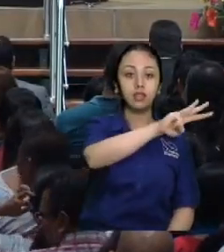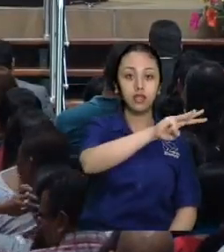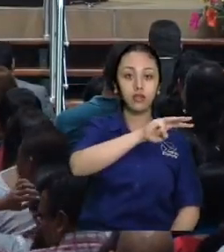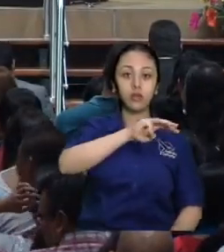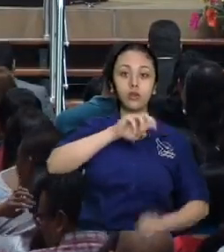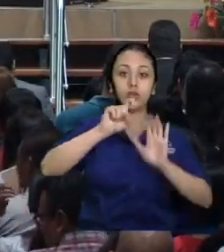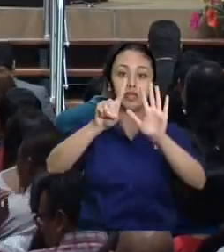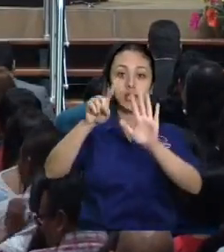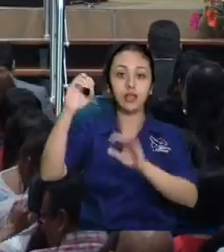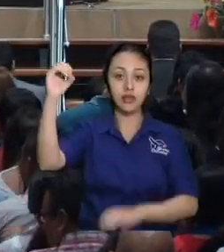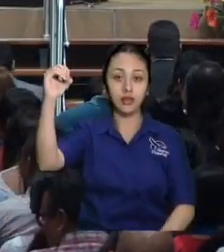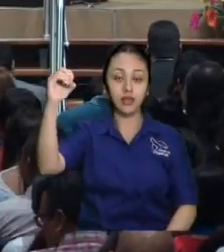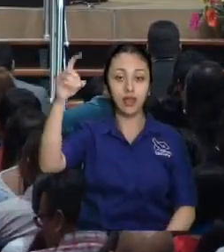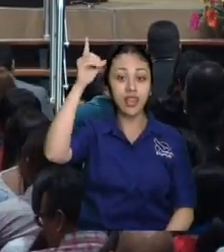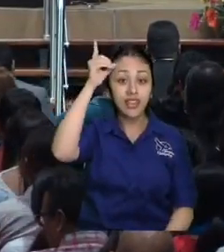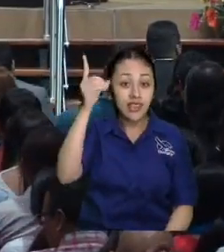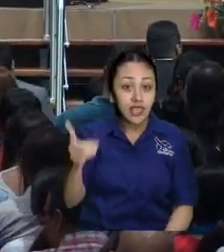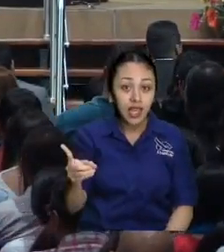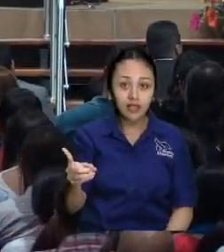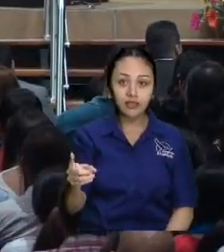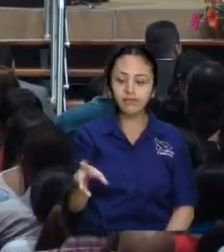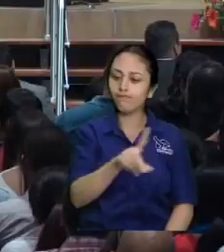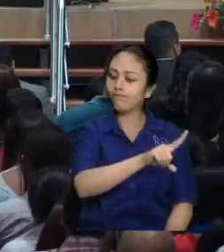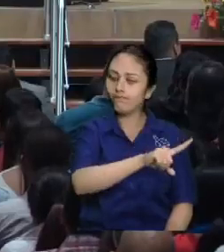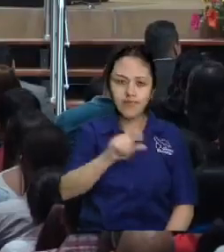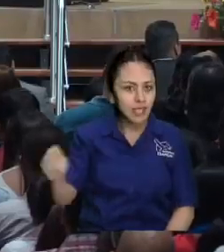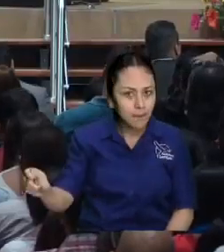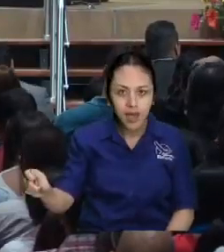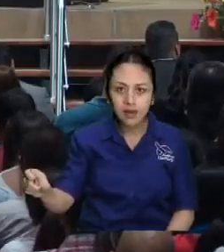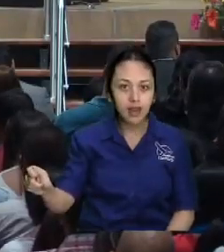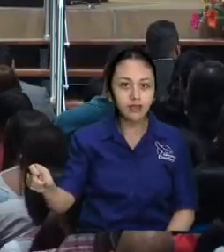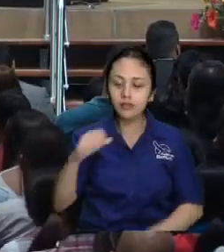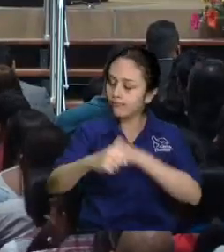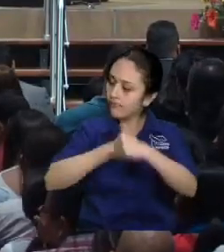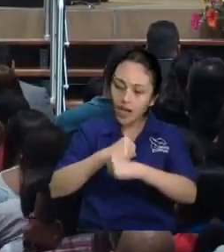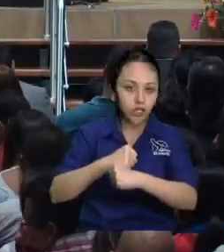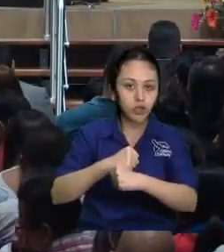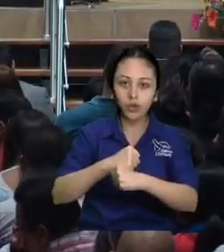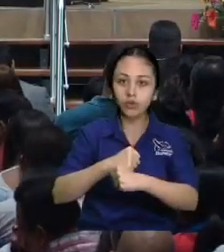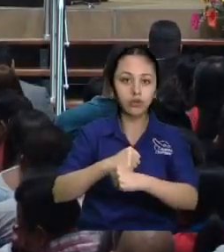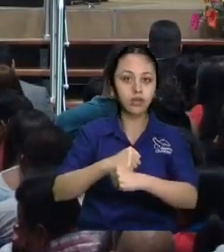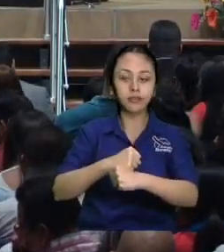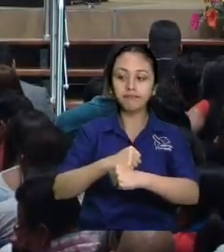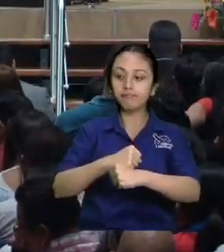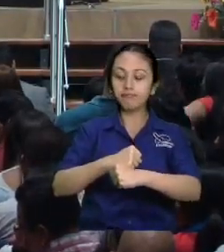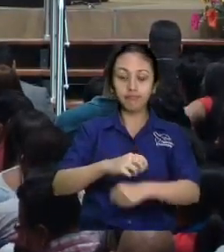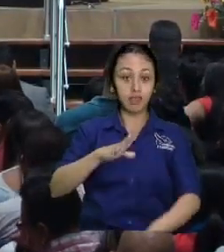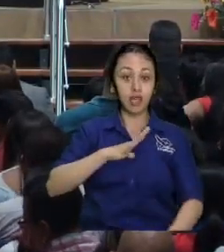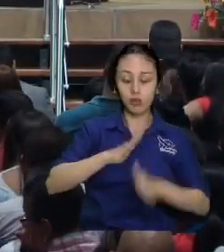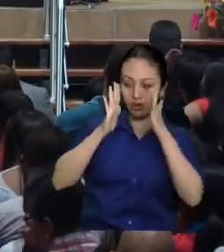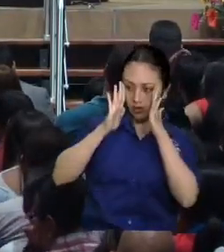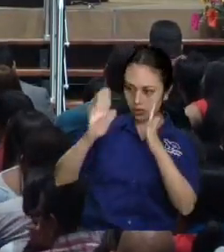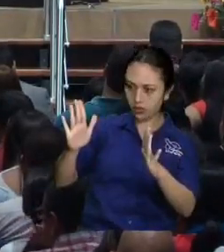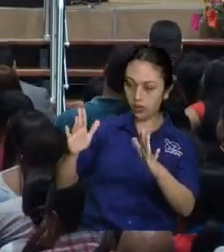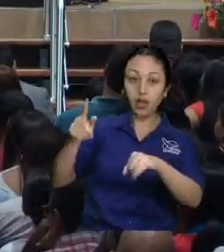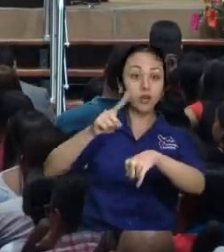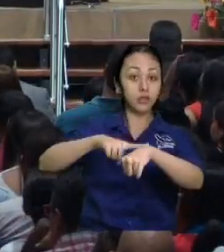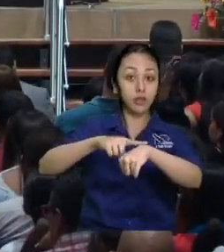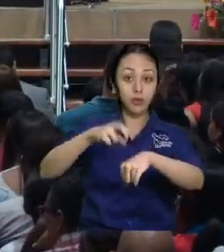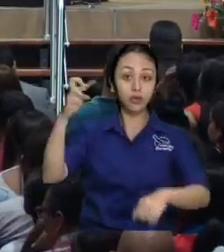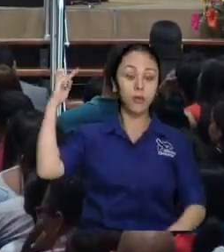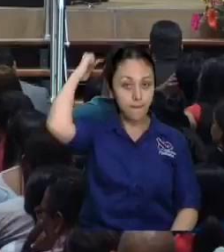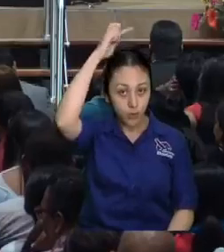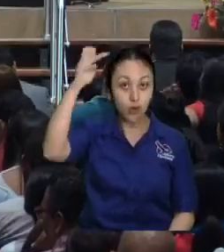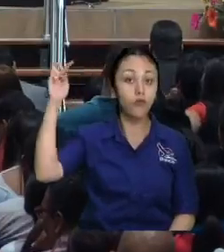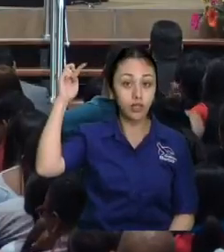semanas, de 7 semanas, de años. Sería ilógico no ponerle atención a los ciclos proféticos, ¿verdad?